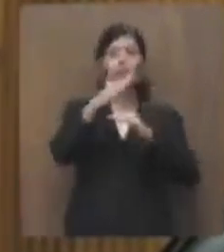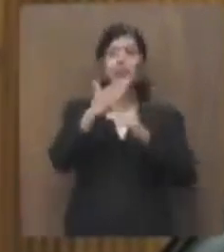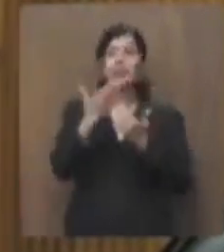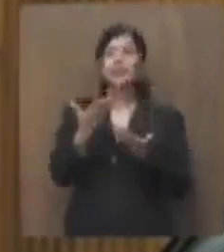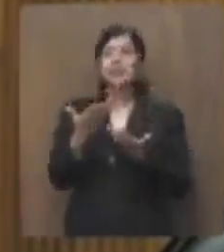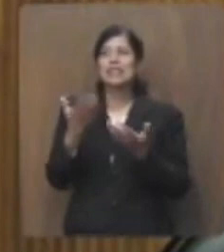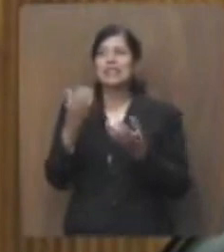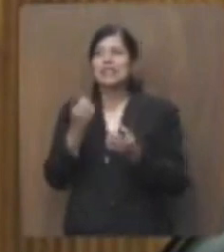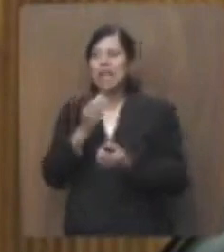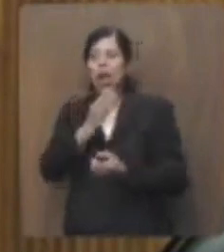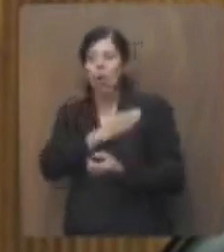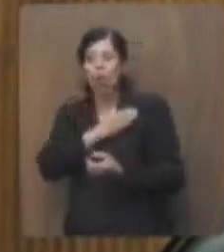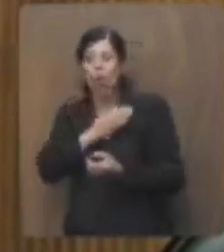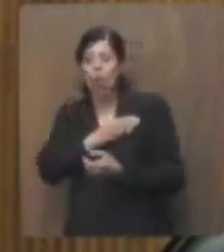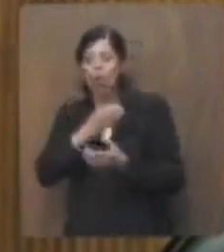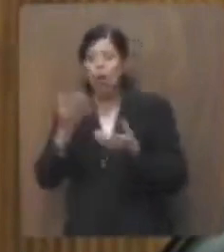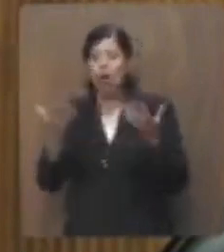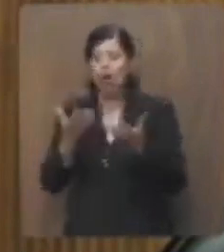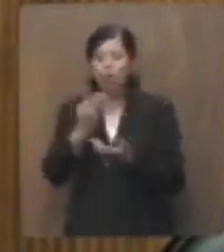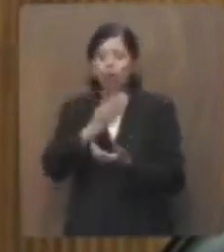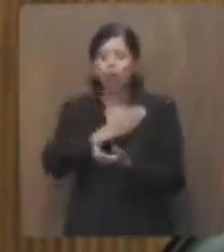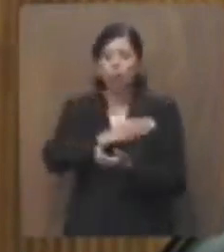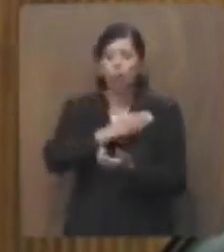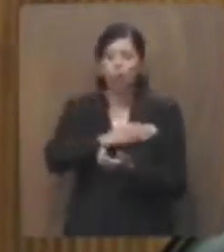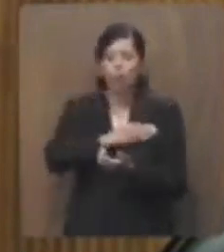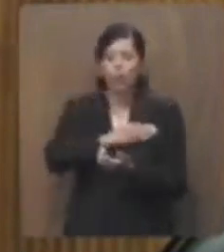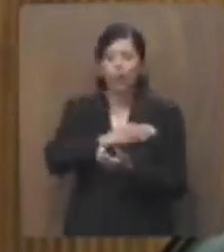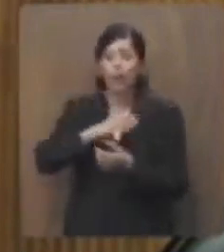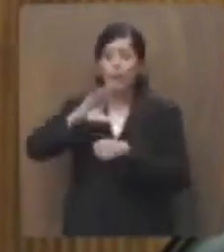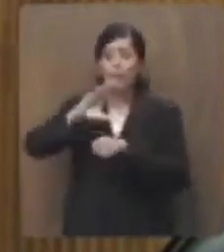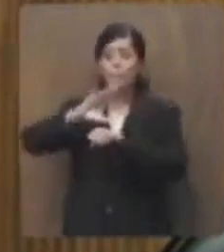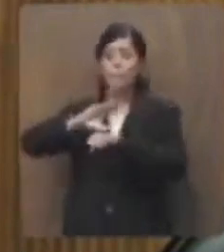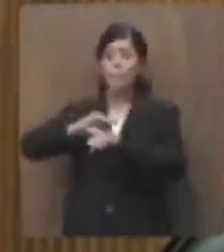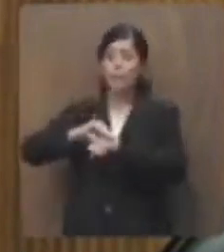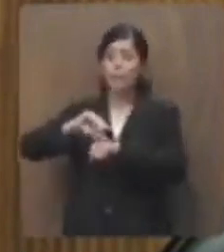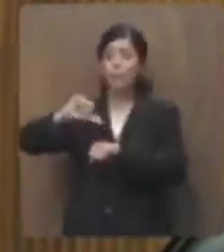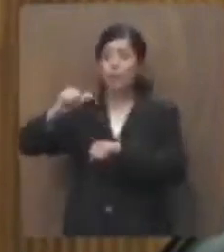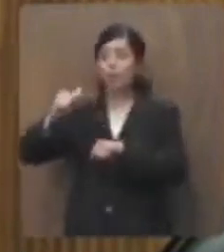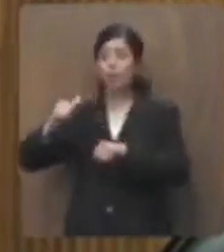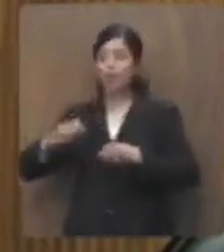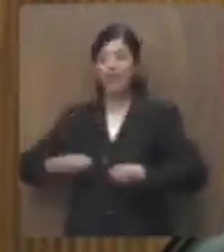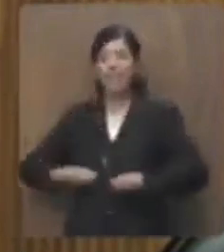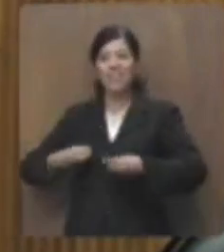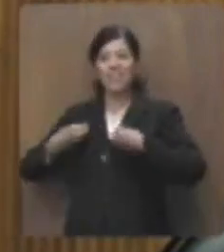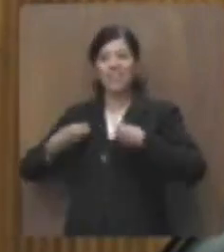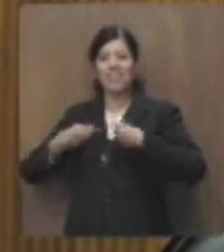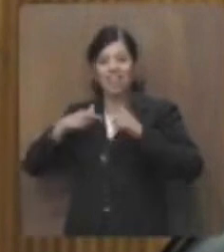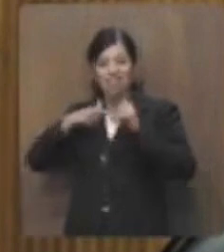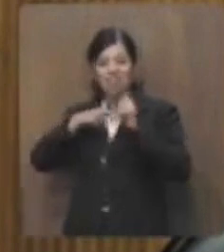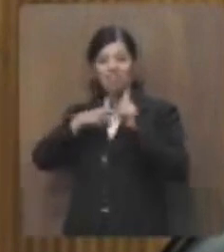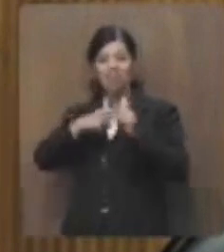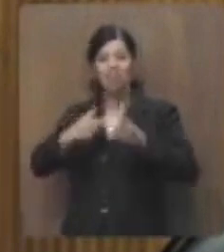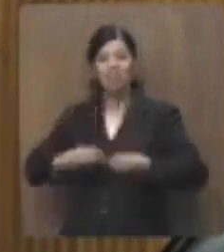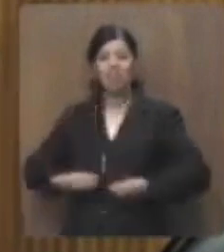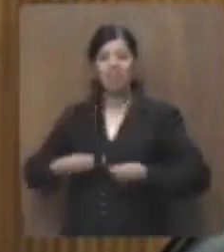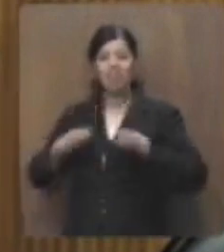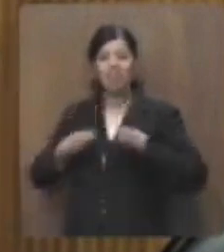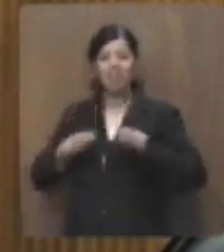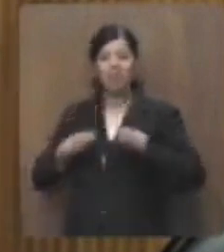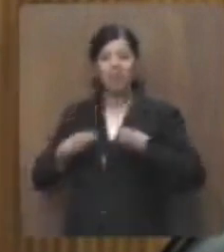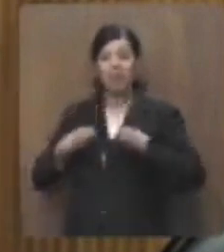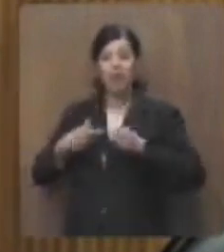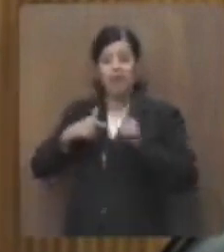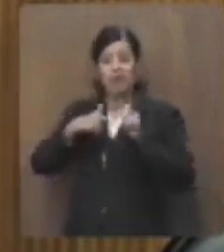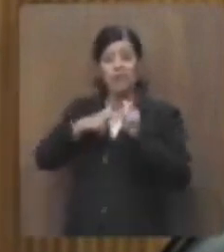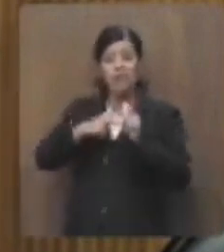altruista y más lleno de bondad que es permitir que otra vida siga vigente el poder vivía